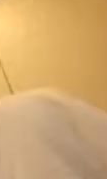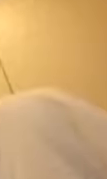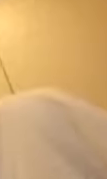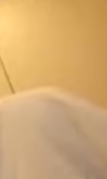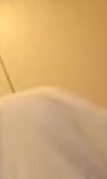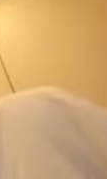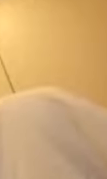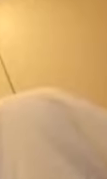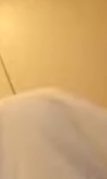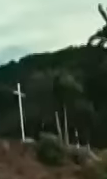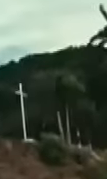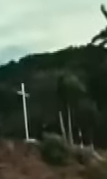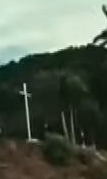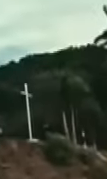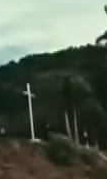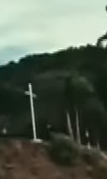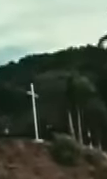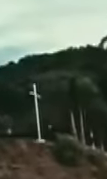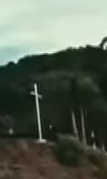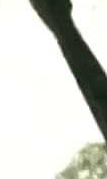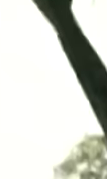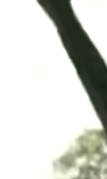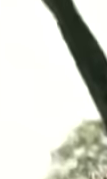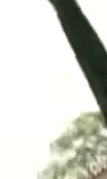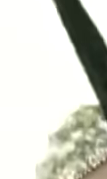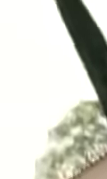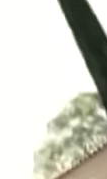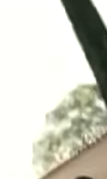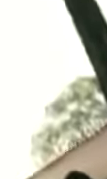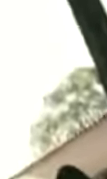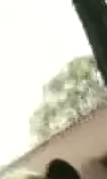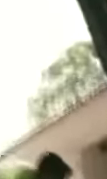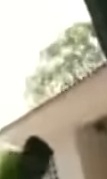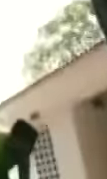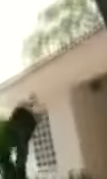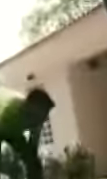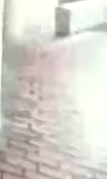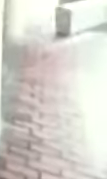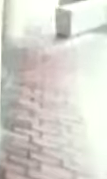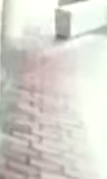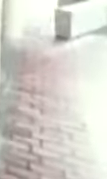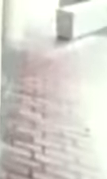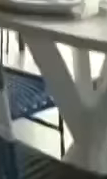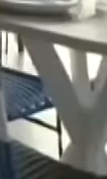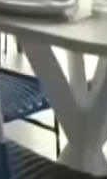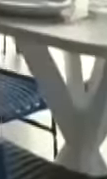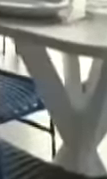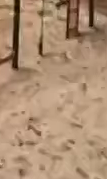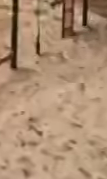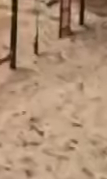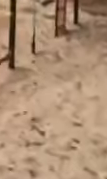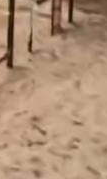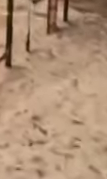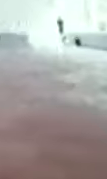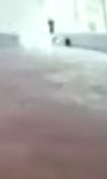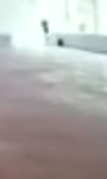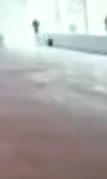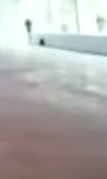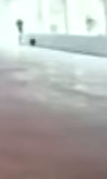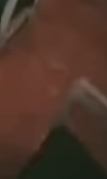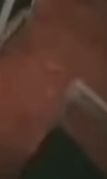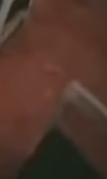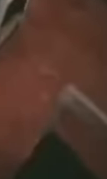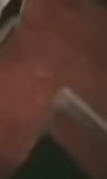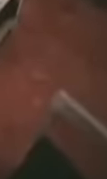es una iniciativa que celebra y honra el esfuerzo de nuestros trabajadores en la construcción de la paz patria y